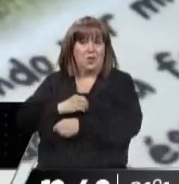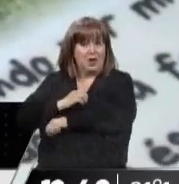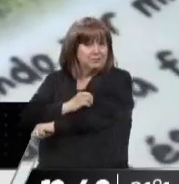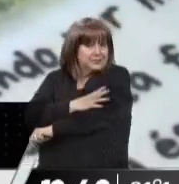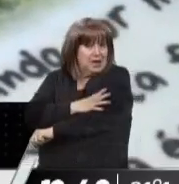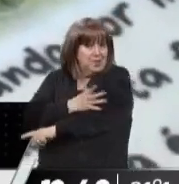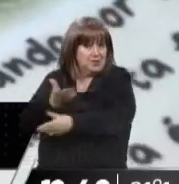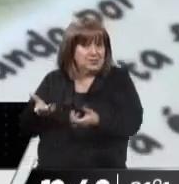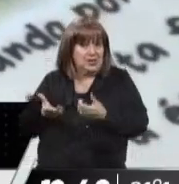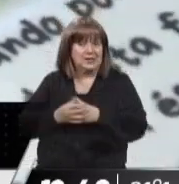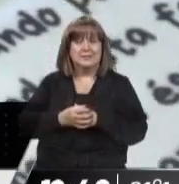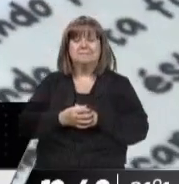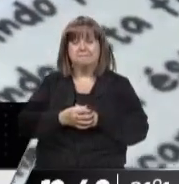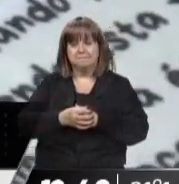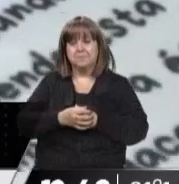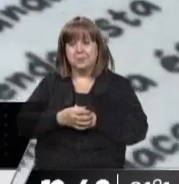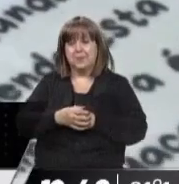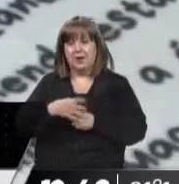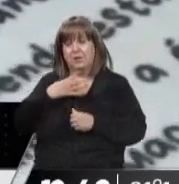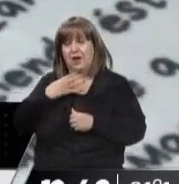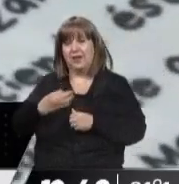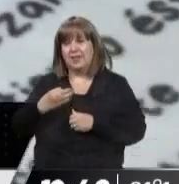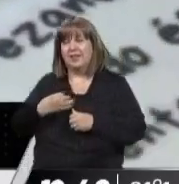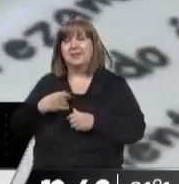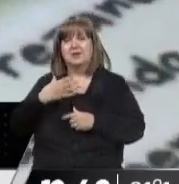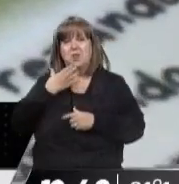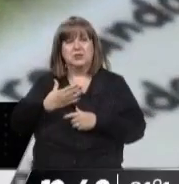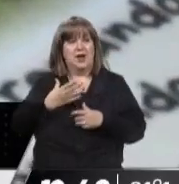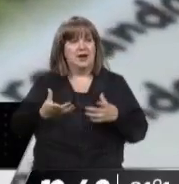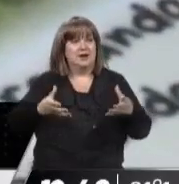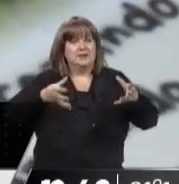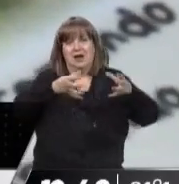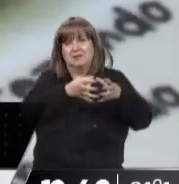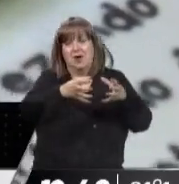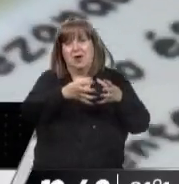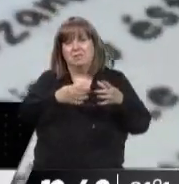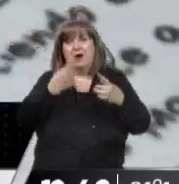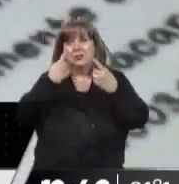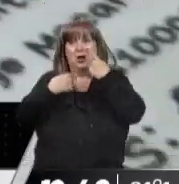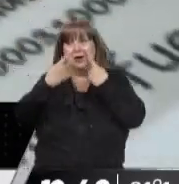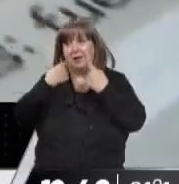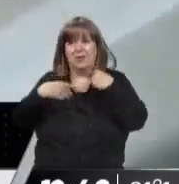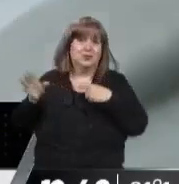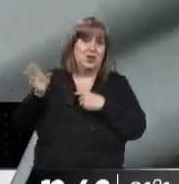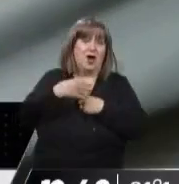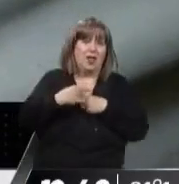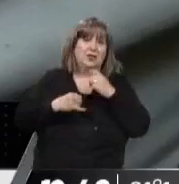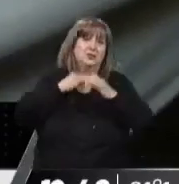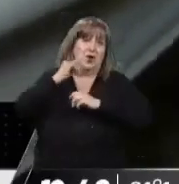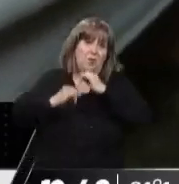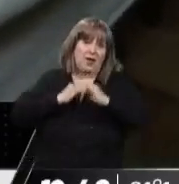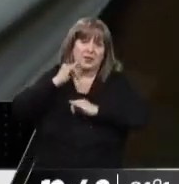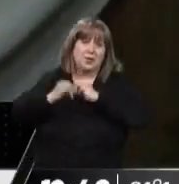eso? Sí, hace minutos estaba hablando con el equipo acá de Las Pastas y lloramos mucho entre todos porque les contaba la historia de